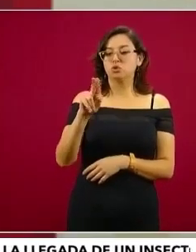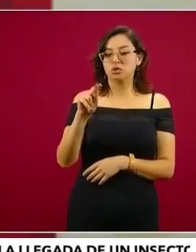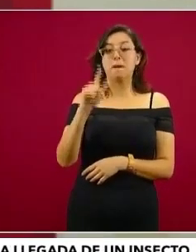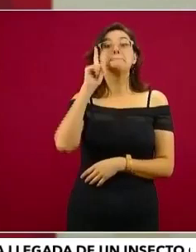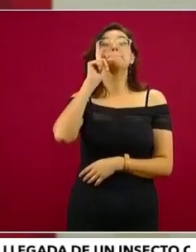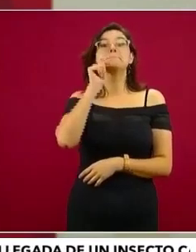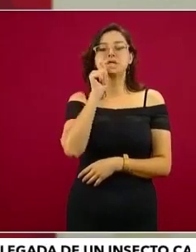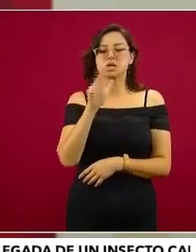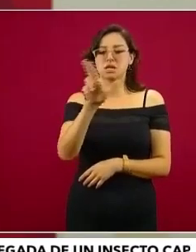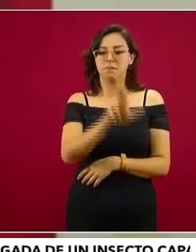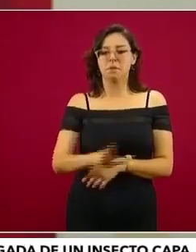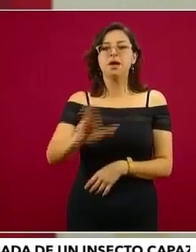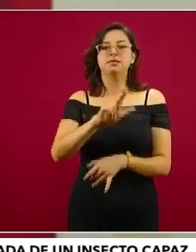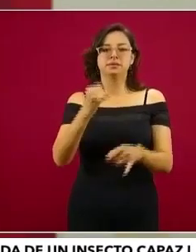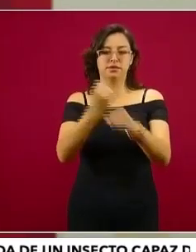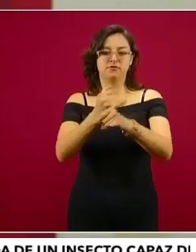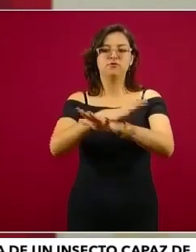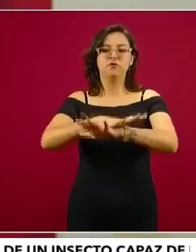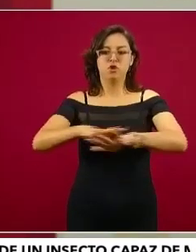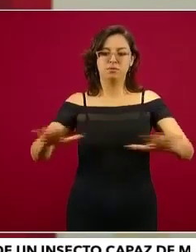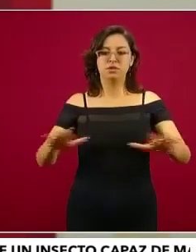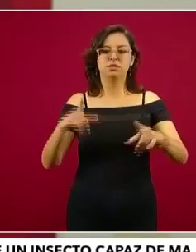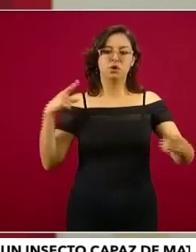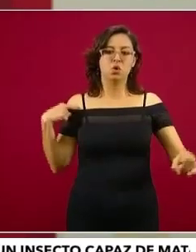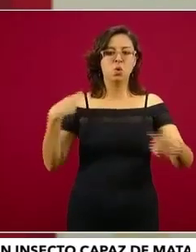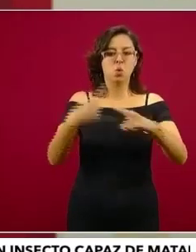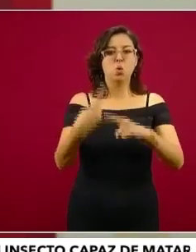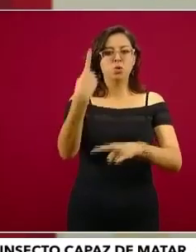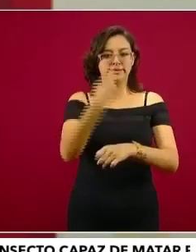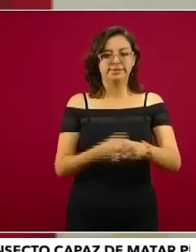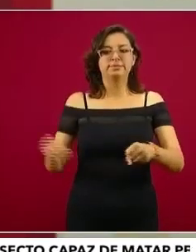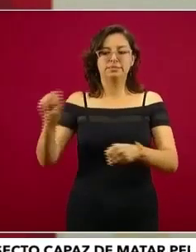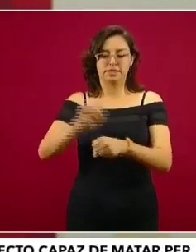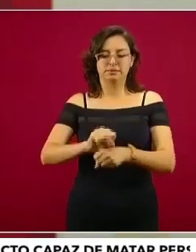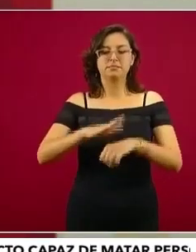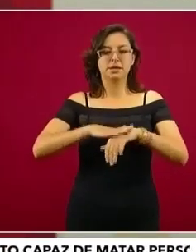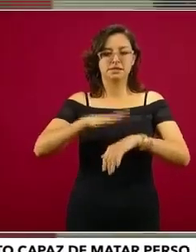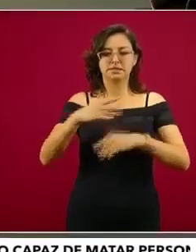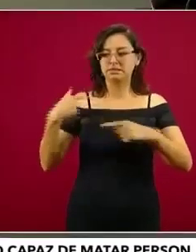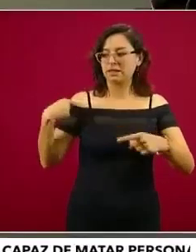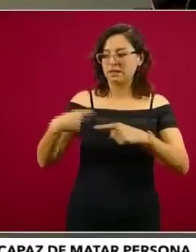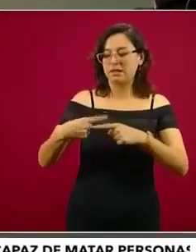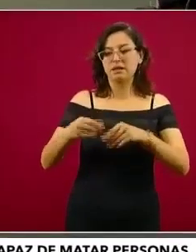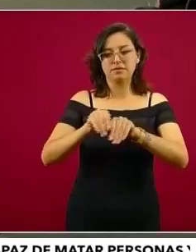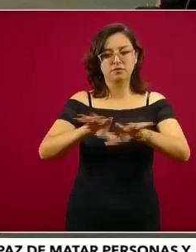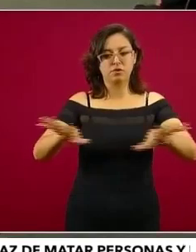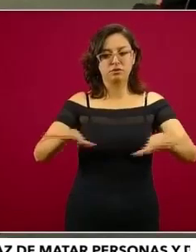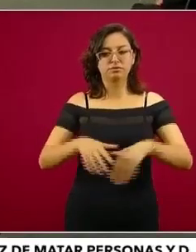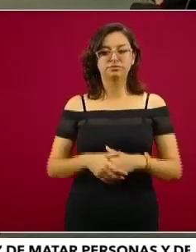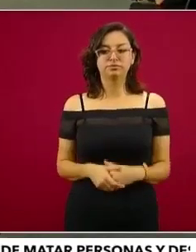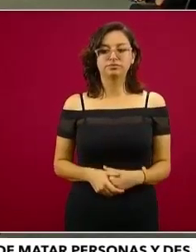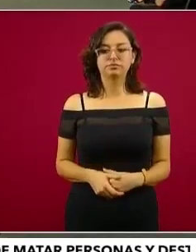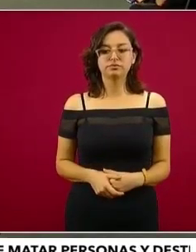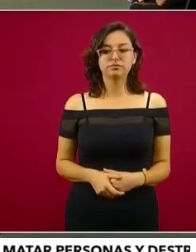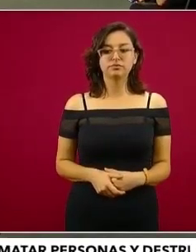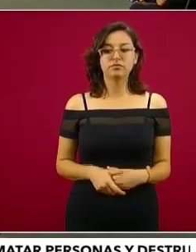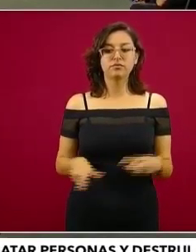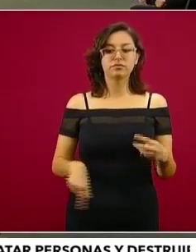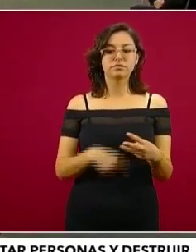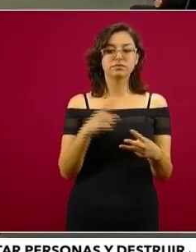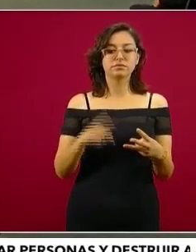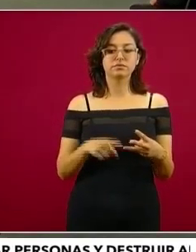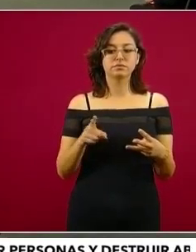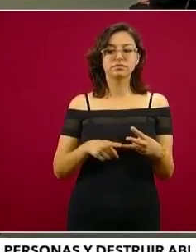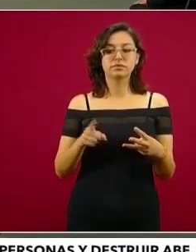de la Salud vamos a informar, que es el corte semanal, de estos avances. Y un tercer elemento que ha sido muy importante